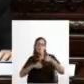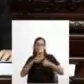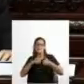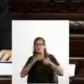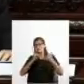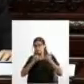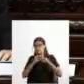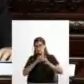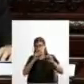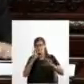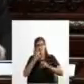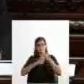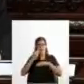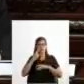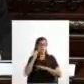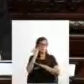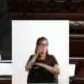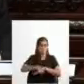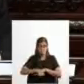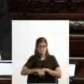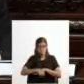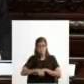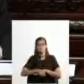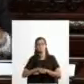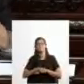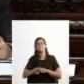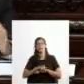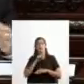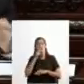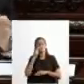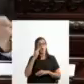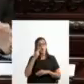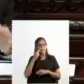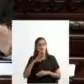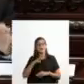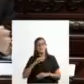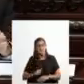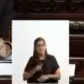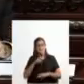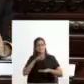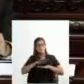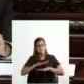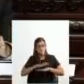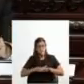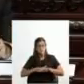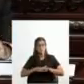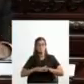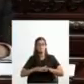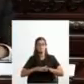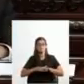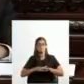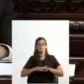años se lo advertíamos y no escuchaban. Los problemas de fondo, les dijimos en ese momento, son